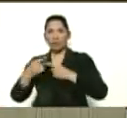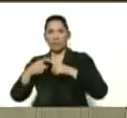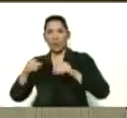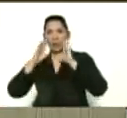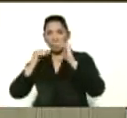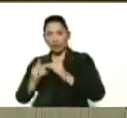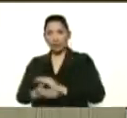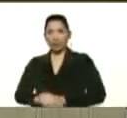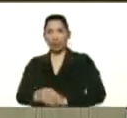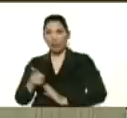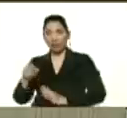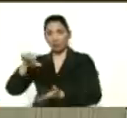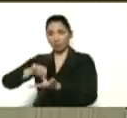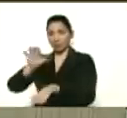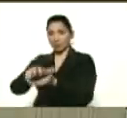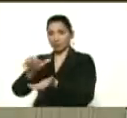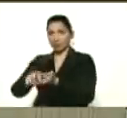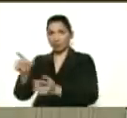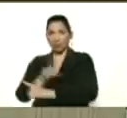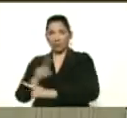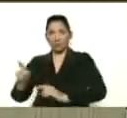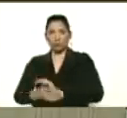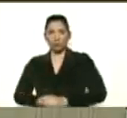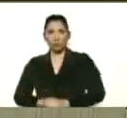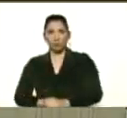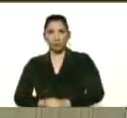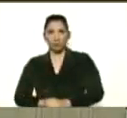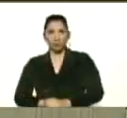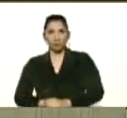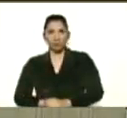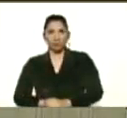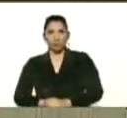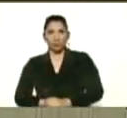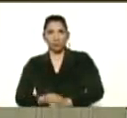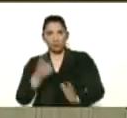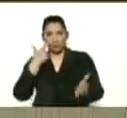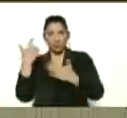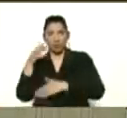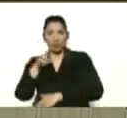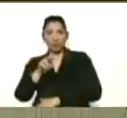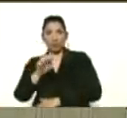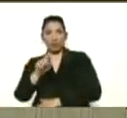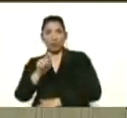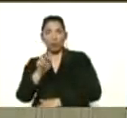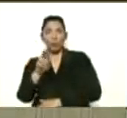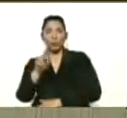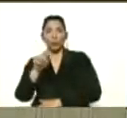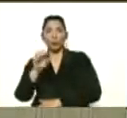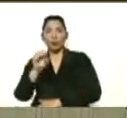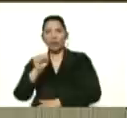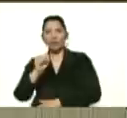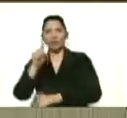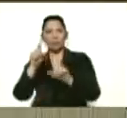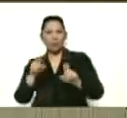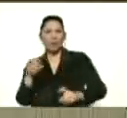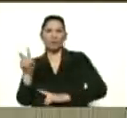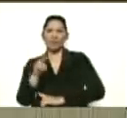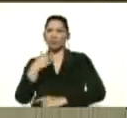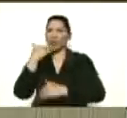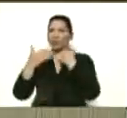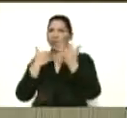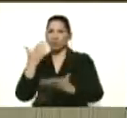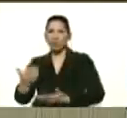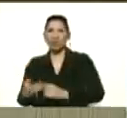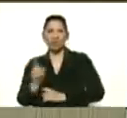atendiera ese foco más rápidamente? Reuters, que Venezuela, que las pruebas de Venezuela no sirven,